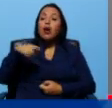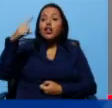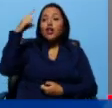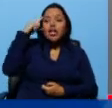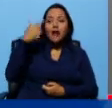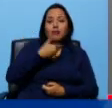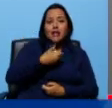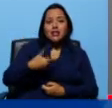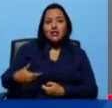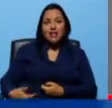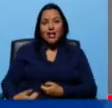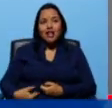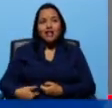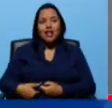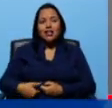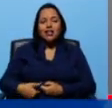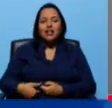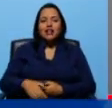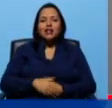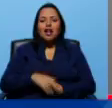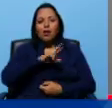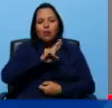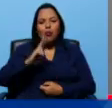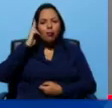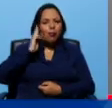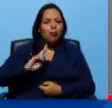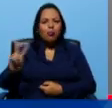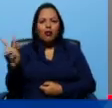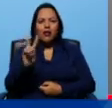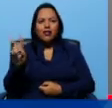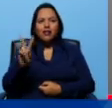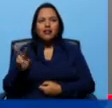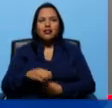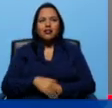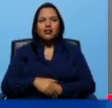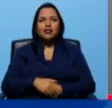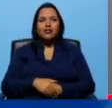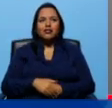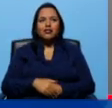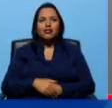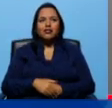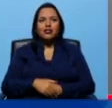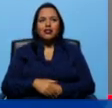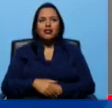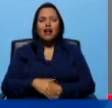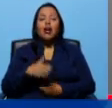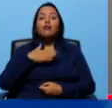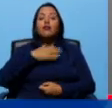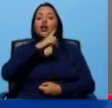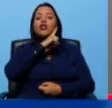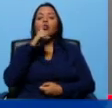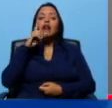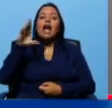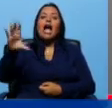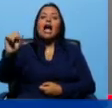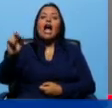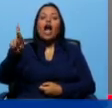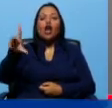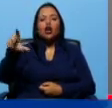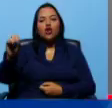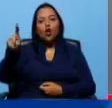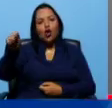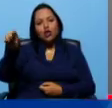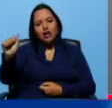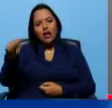días, presidente de la República Bolivariana de Venezuela. Es un honor. Mi nombre es Carlota